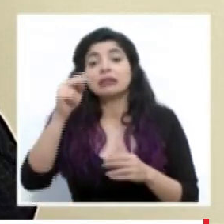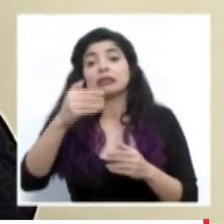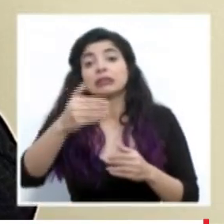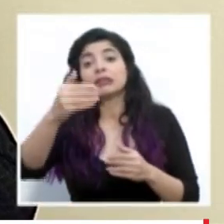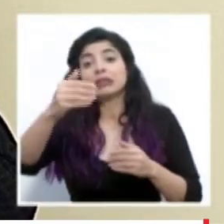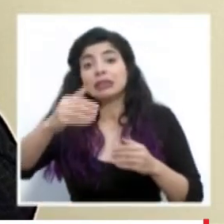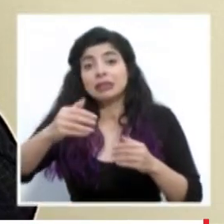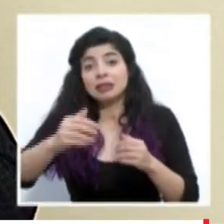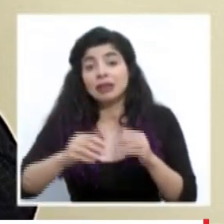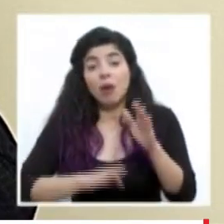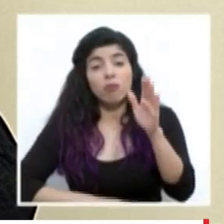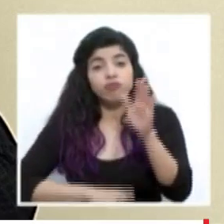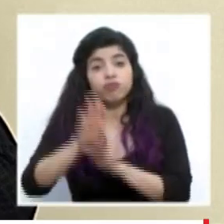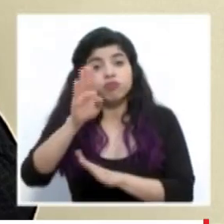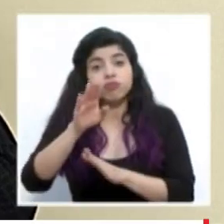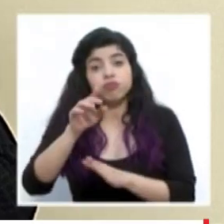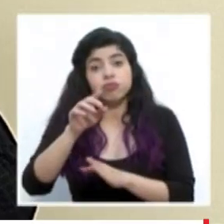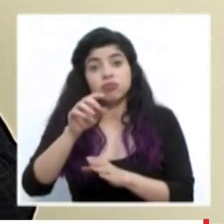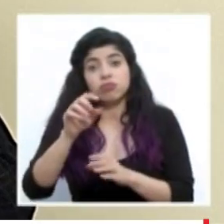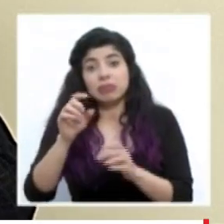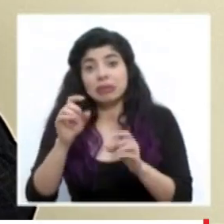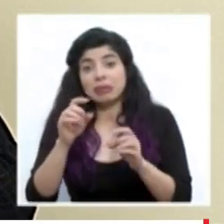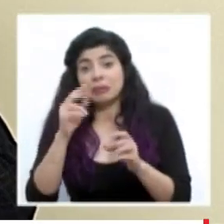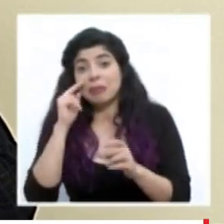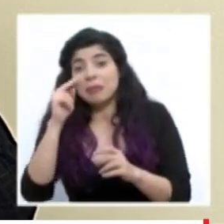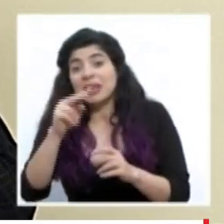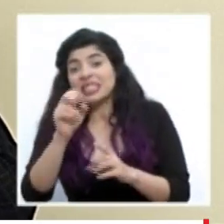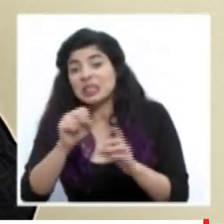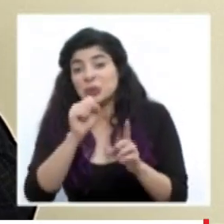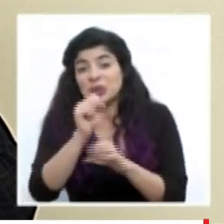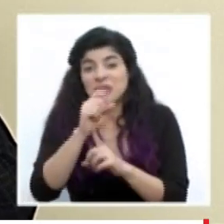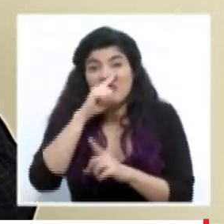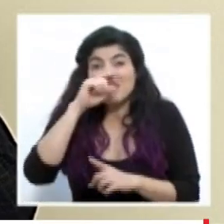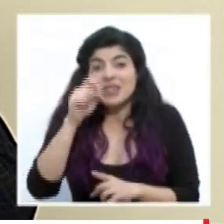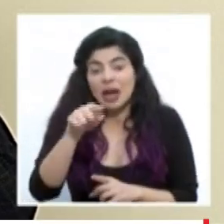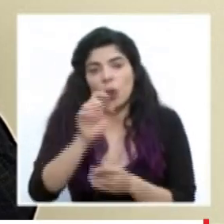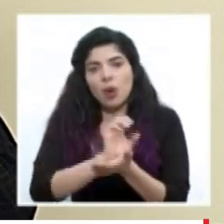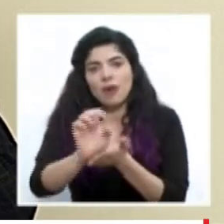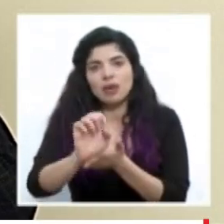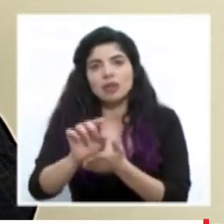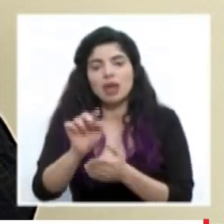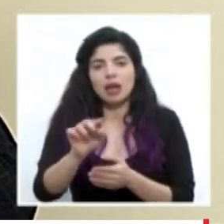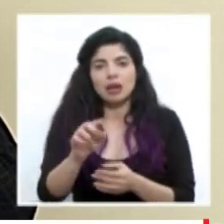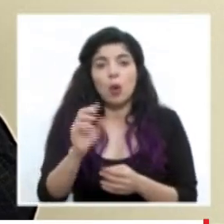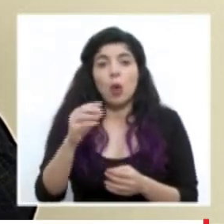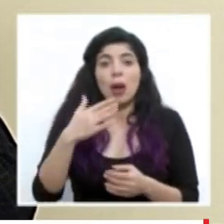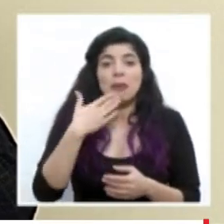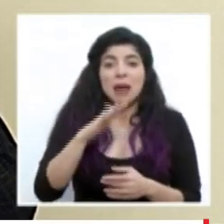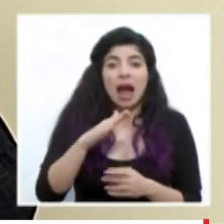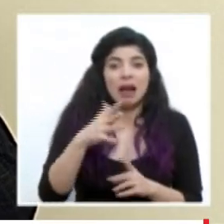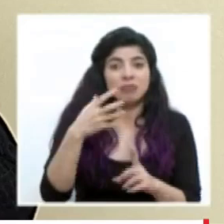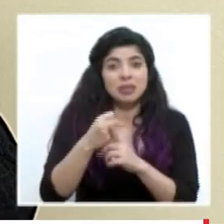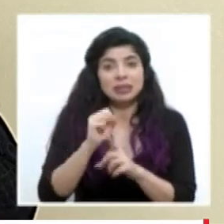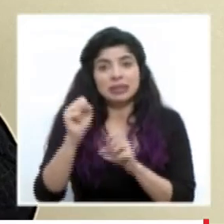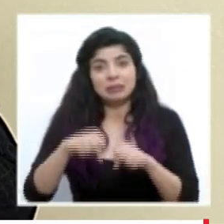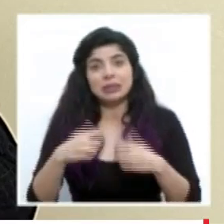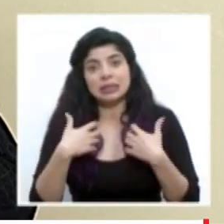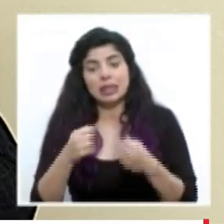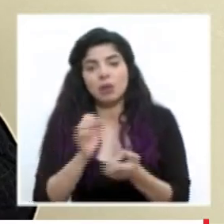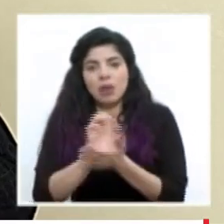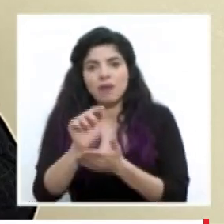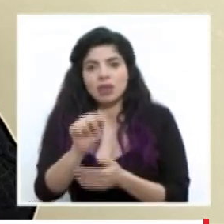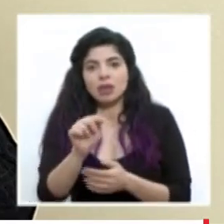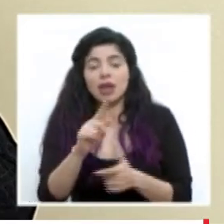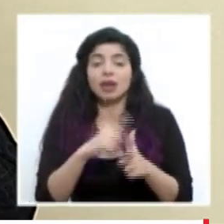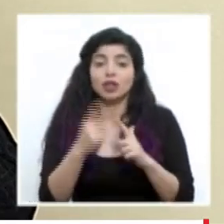escenarios más, digamos, que nos pintan un escenario más feo, ¿verdad? más grave para el sistema de salud.